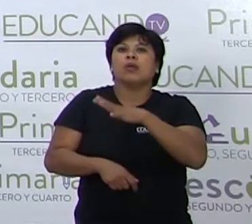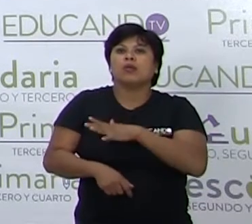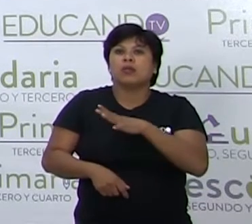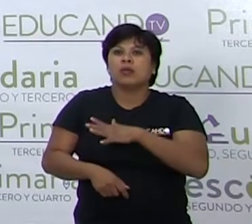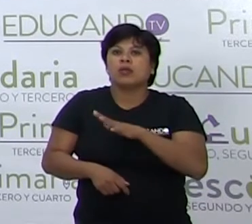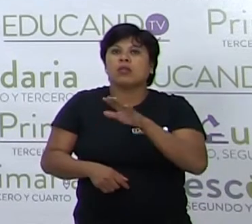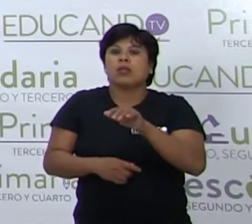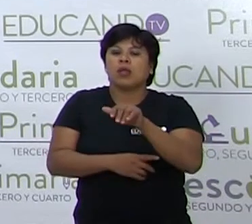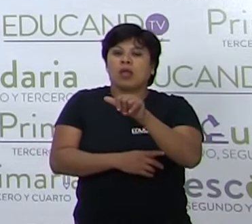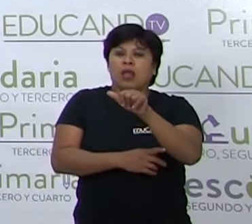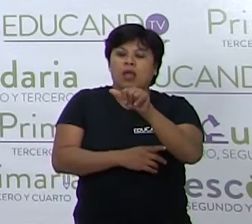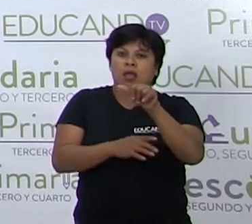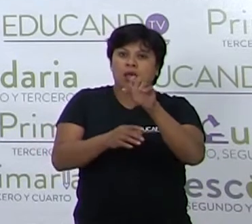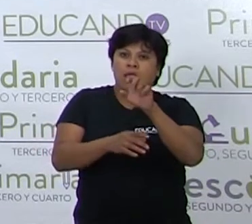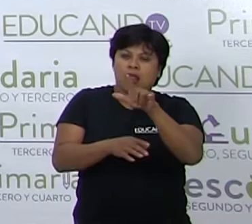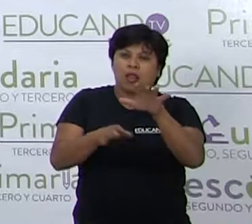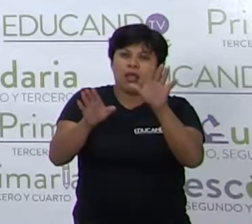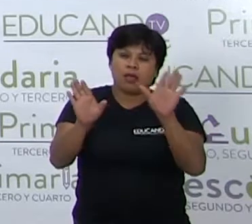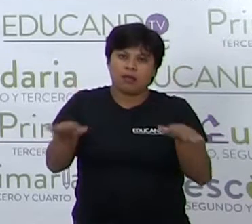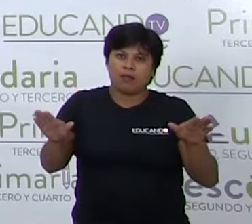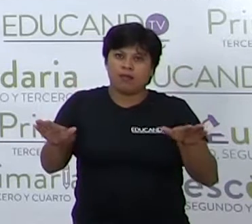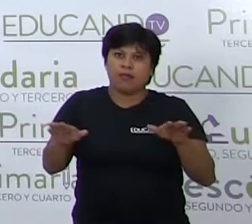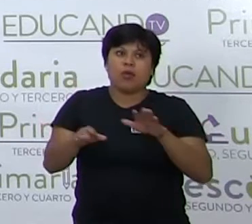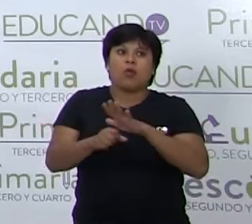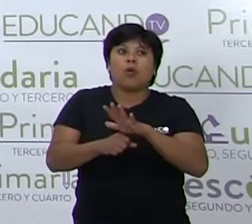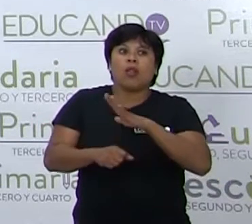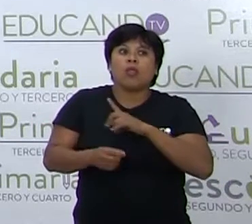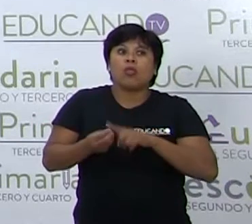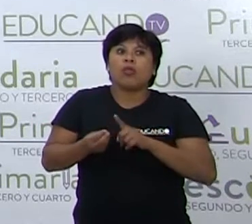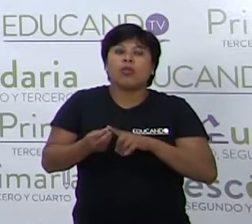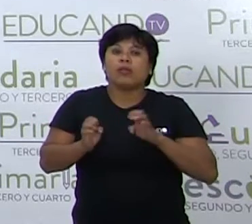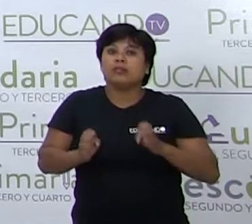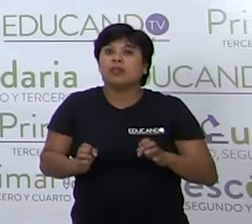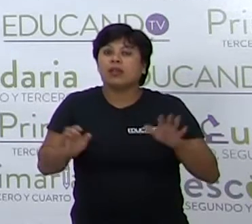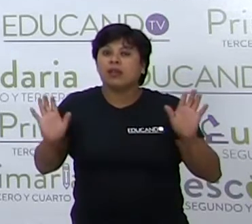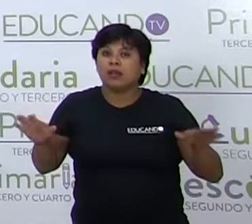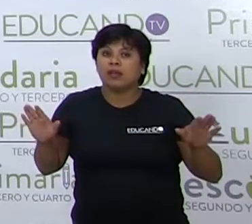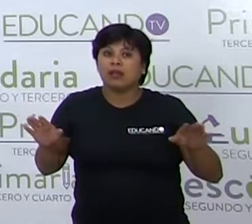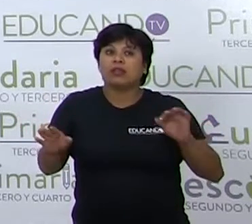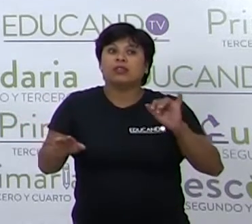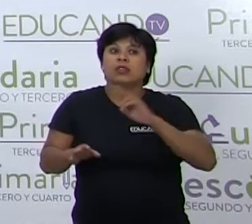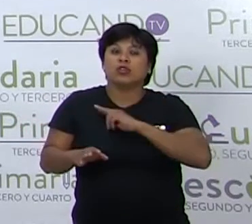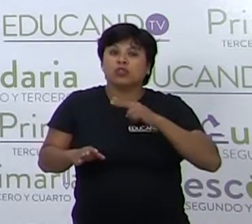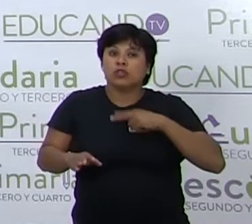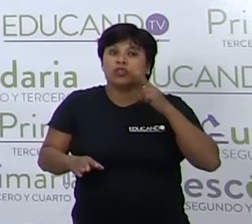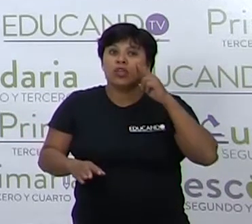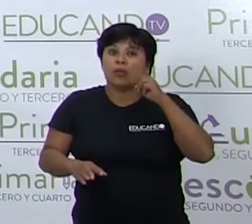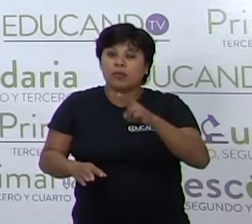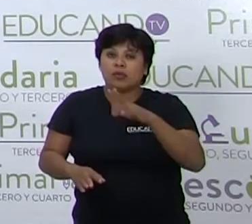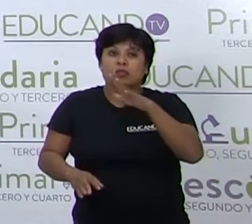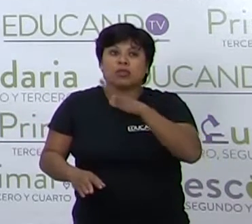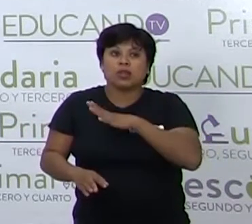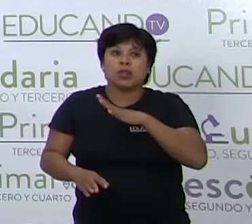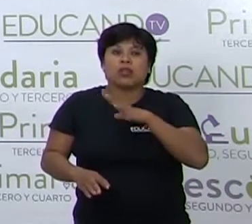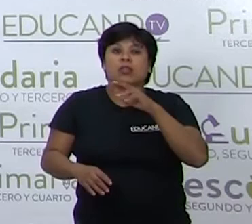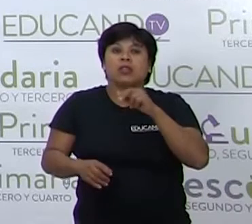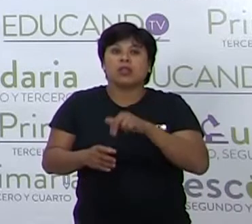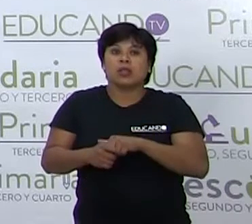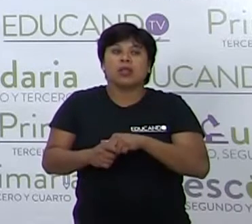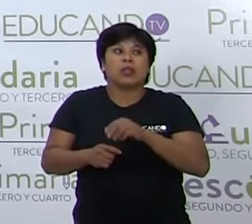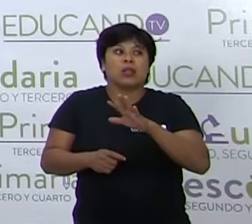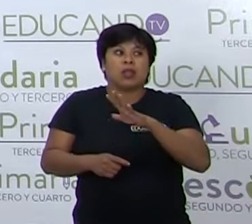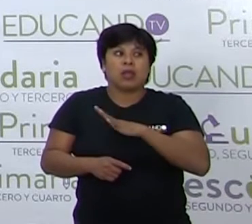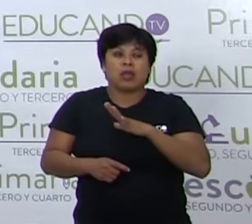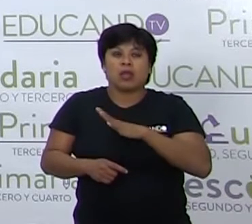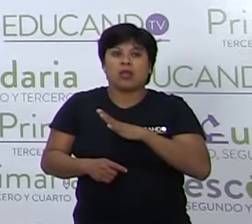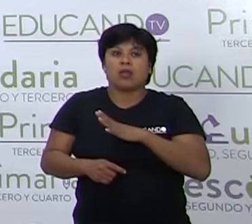el ave? ¿En qué número está? Si ya encontramos que mi recta va